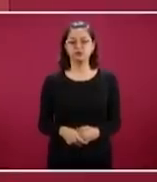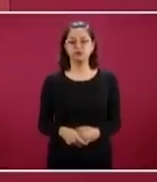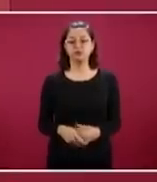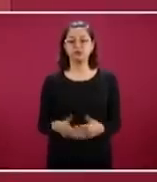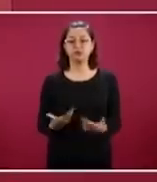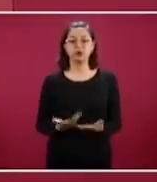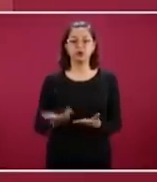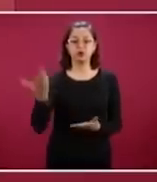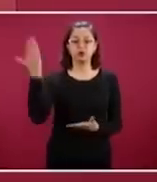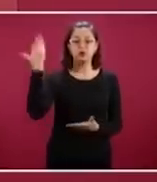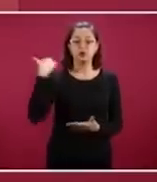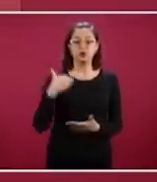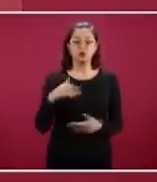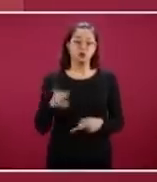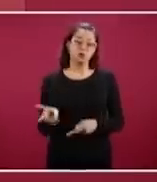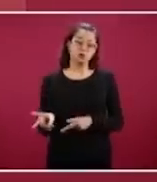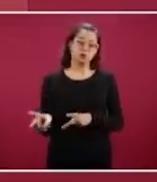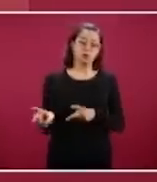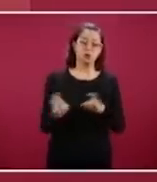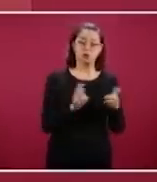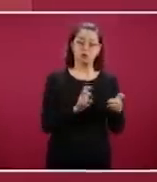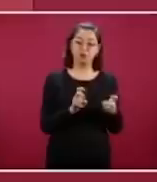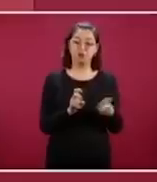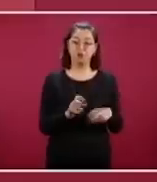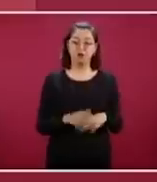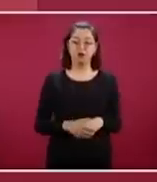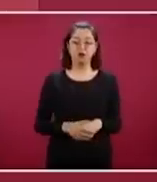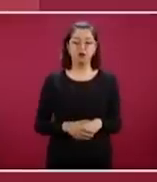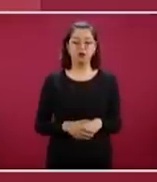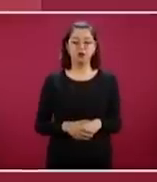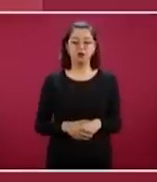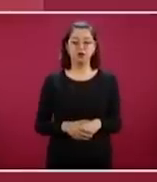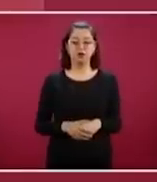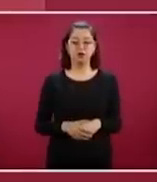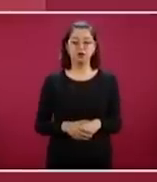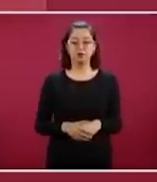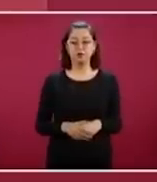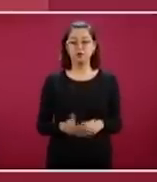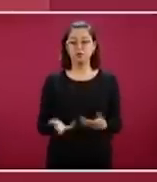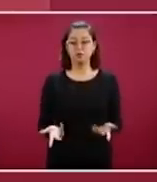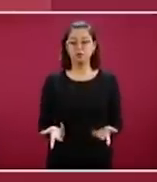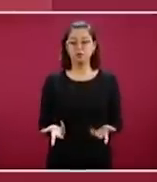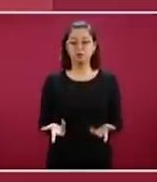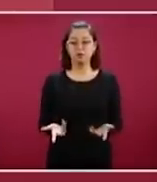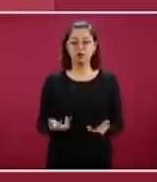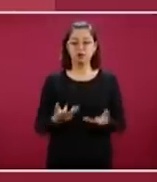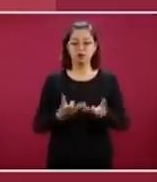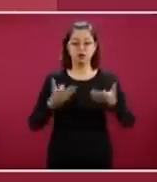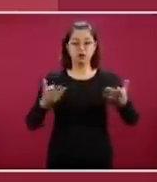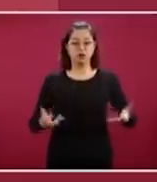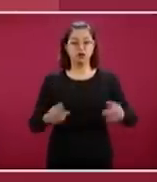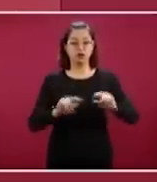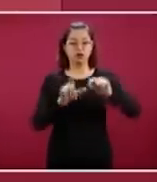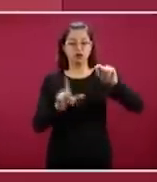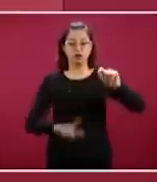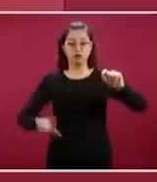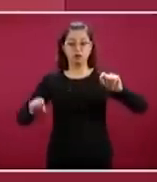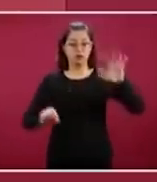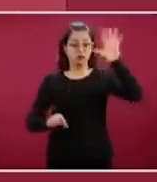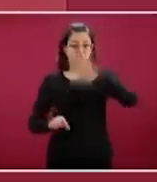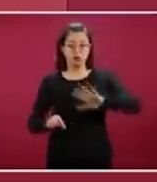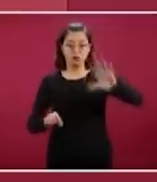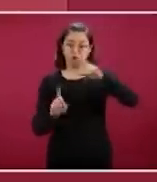el gran zarpazo, cuando nos quitaron más de la mitad del territorio,